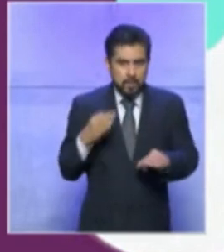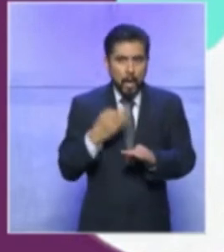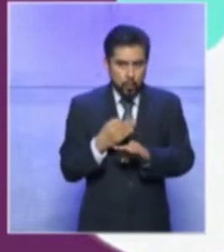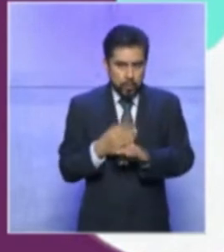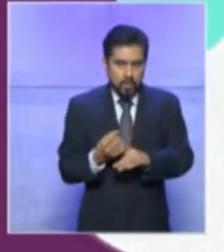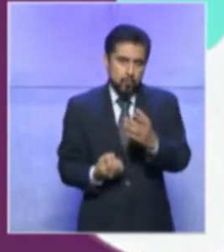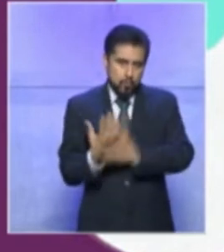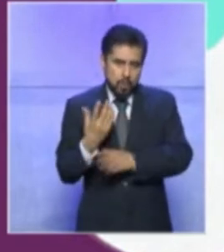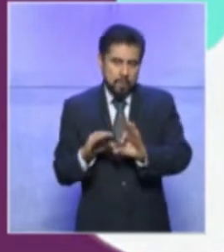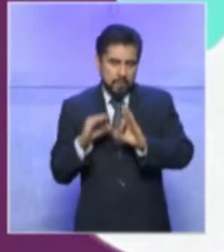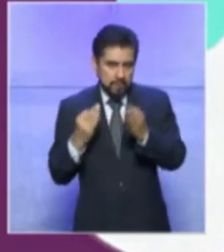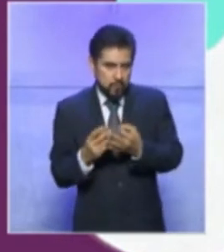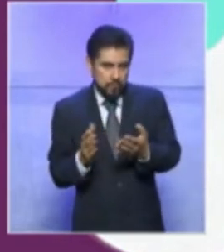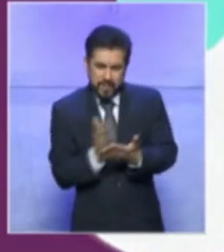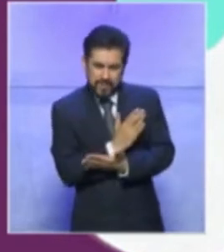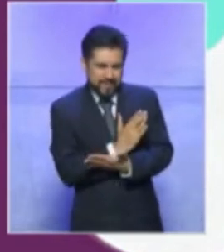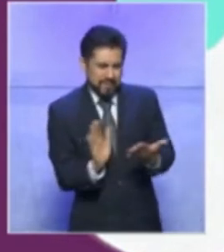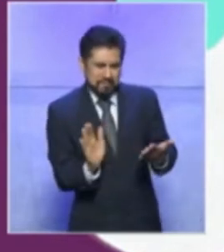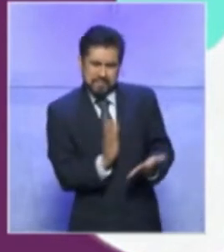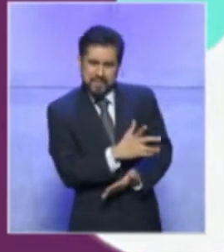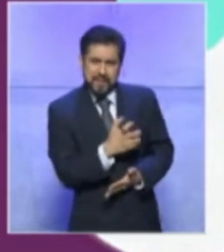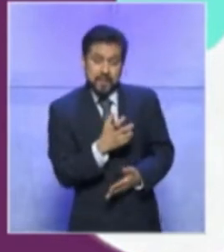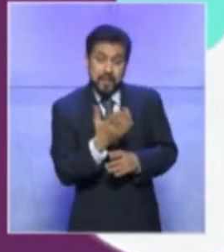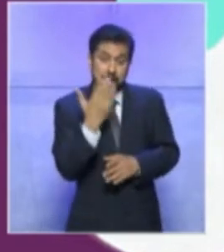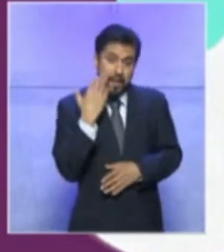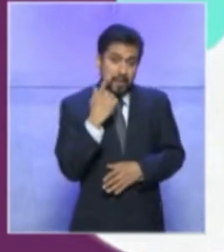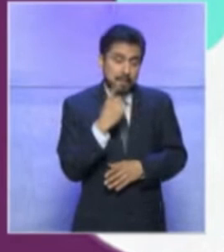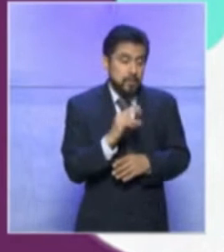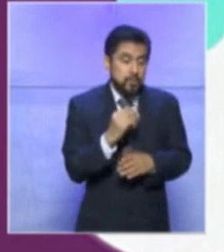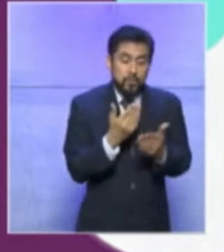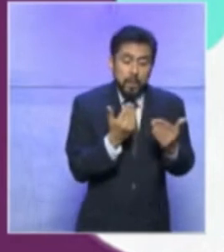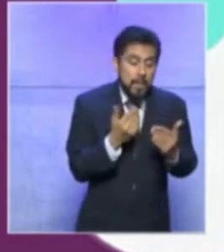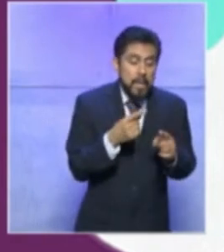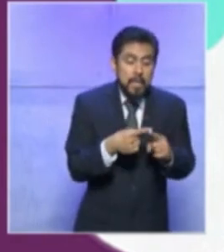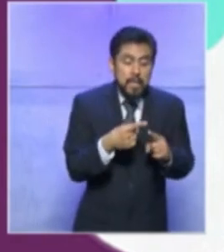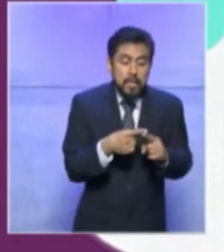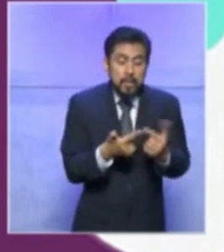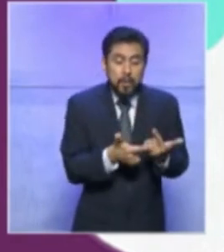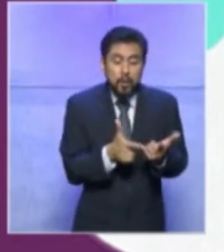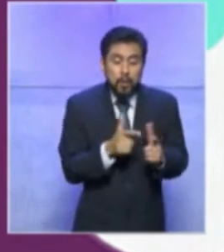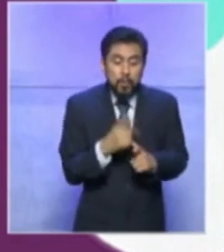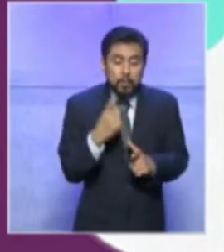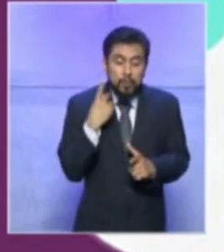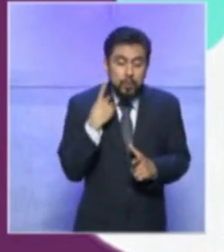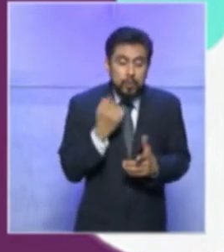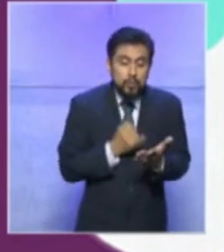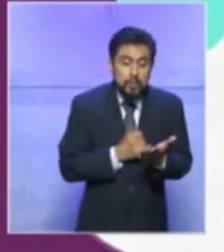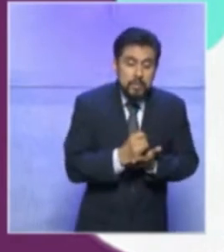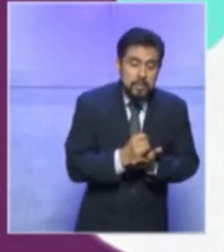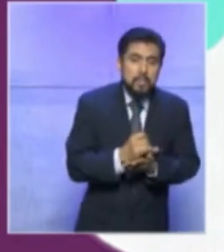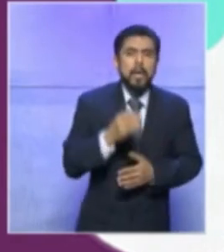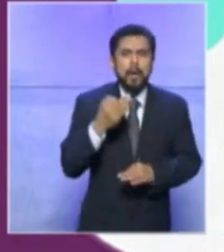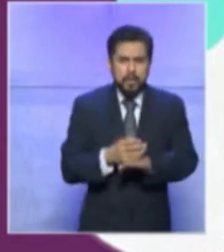actualmente se prevén y en el que no había una determinación concreta en cuanto a que son los partidos y no las coaliciones los